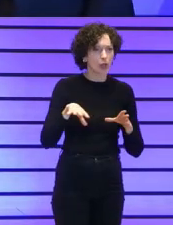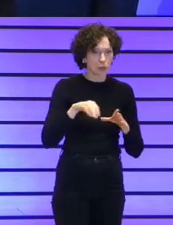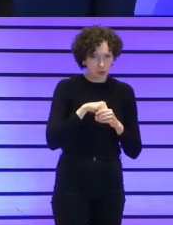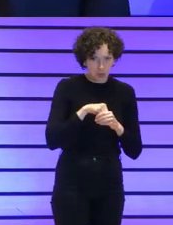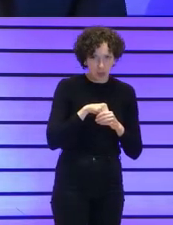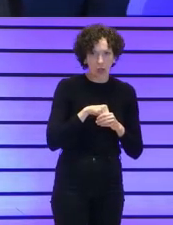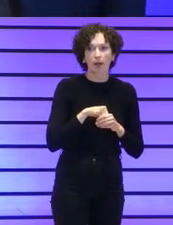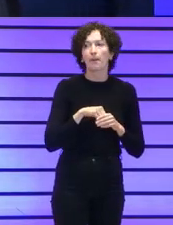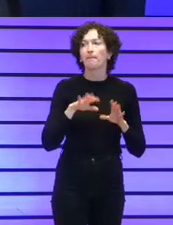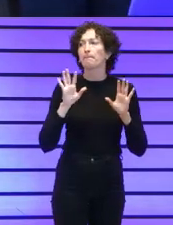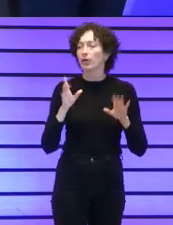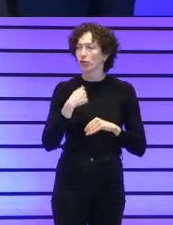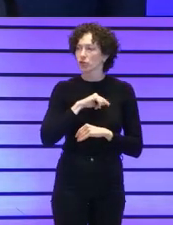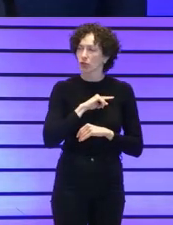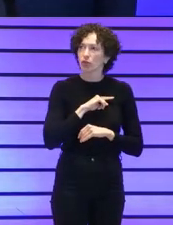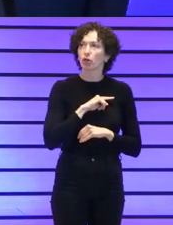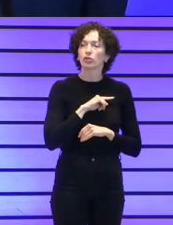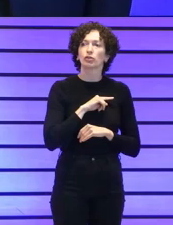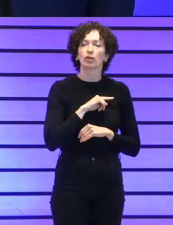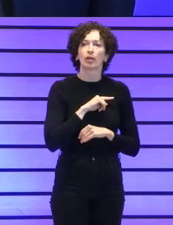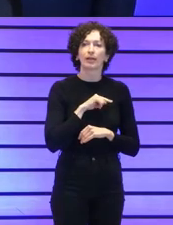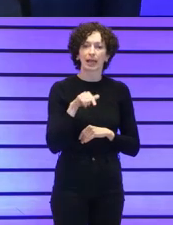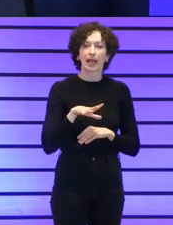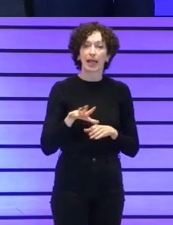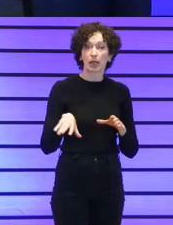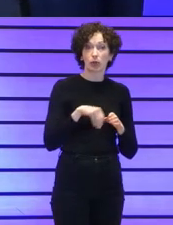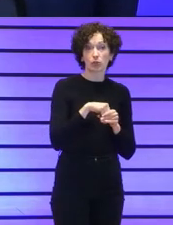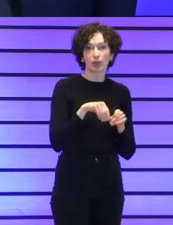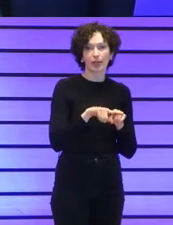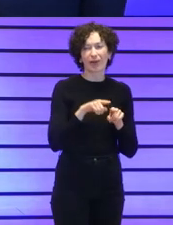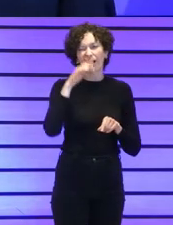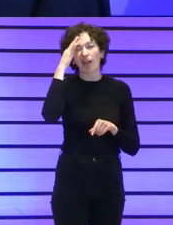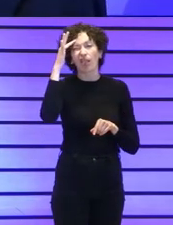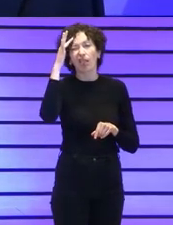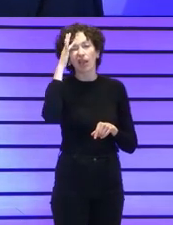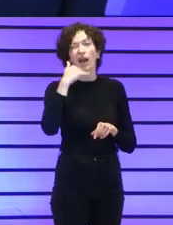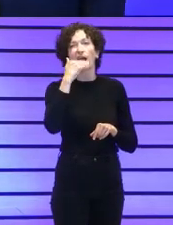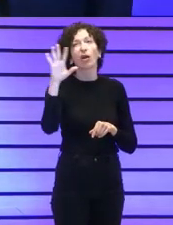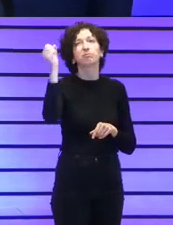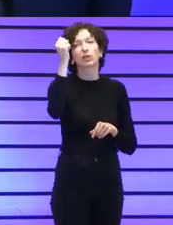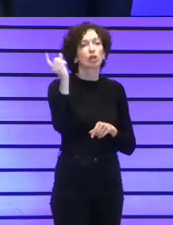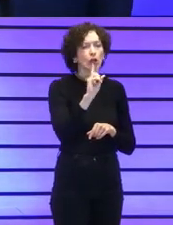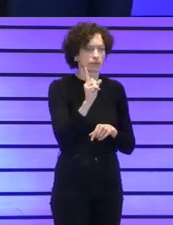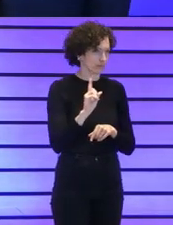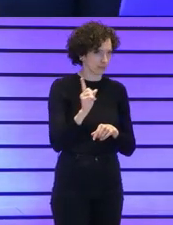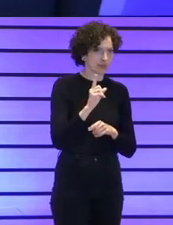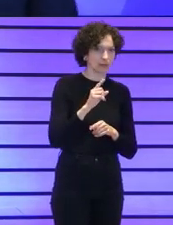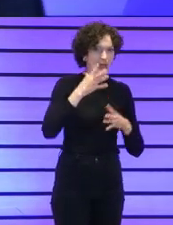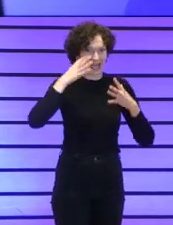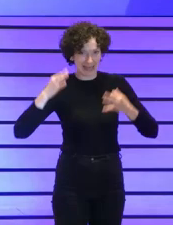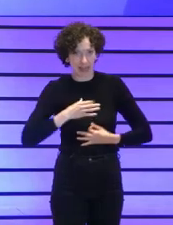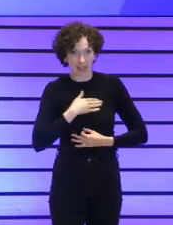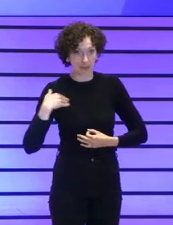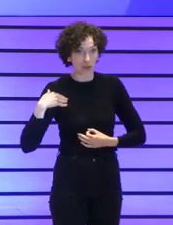inclusión. Pero nosotros no queremos que la inclusión sea una ilusión, ¿verdad que no? queremos que sea una realidad. ¿Cuál es